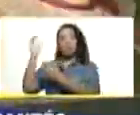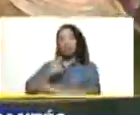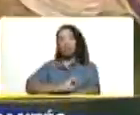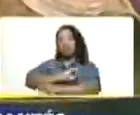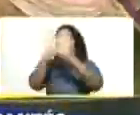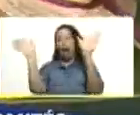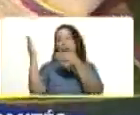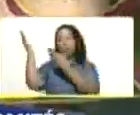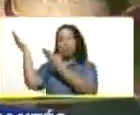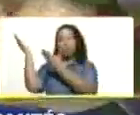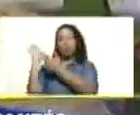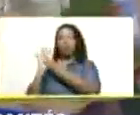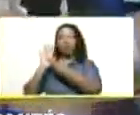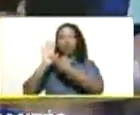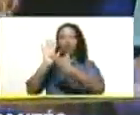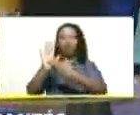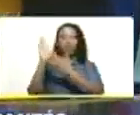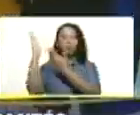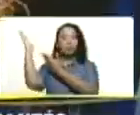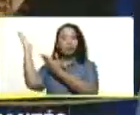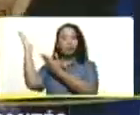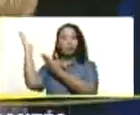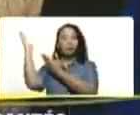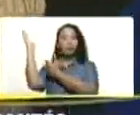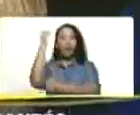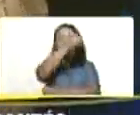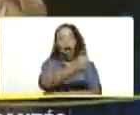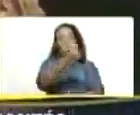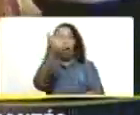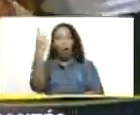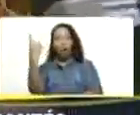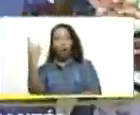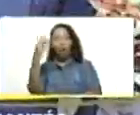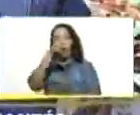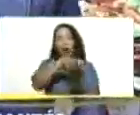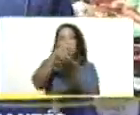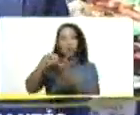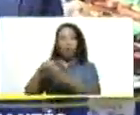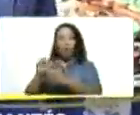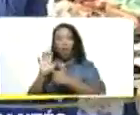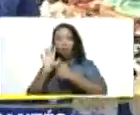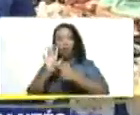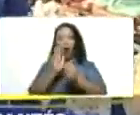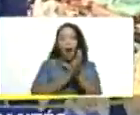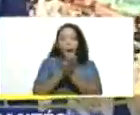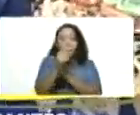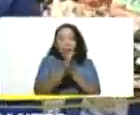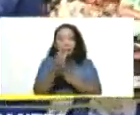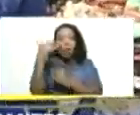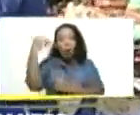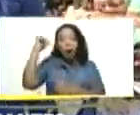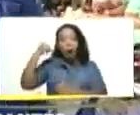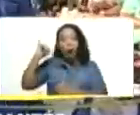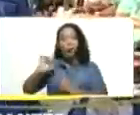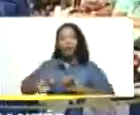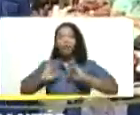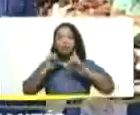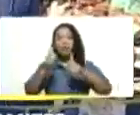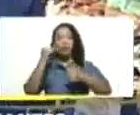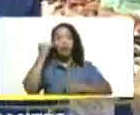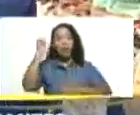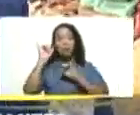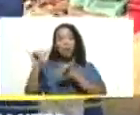esta representación de cada uno de los estados con estos emprendimientos, inclusive iniciativas. ¿Para